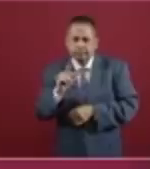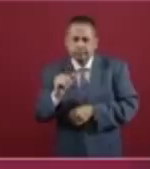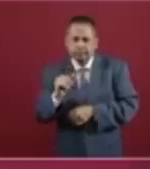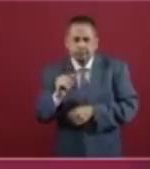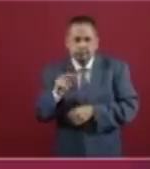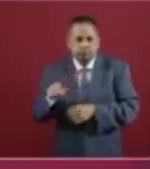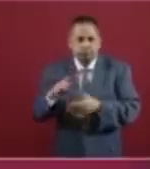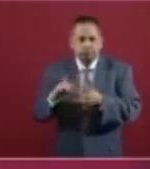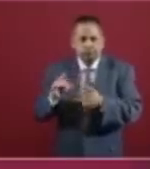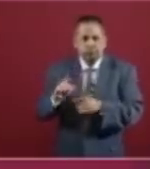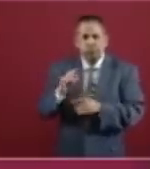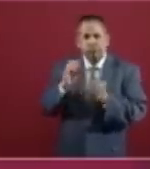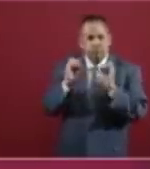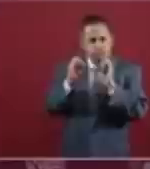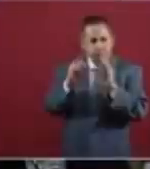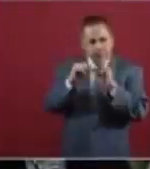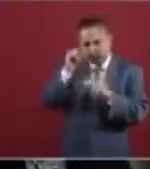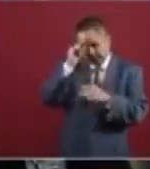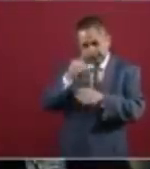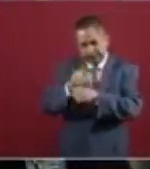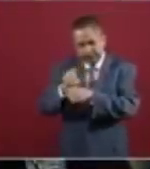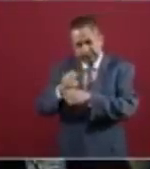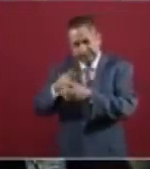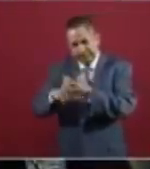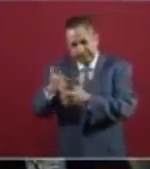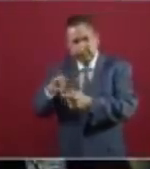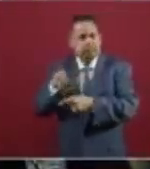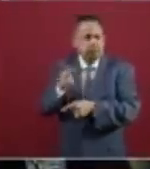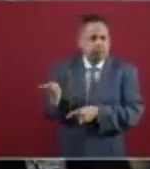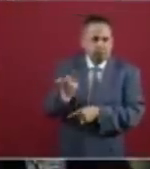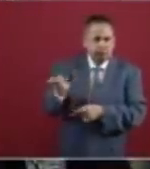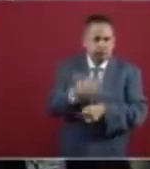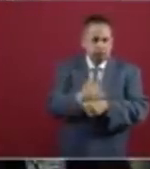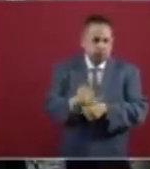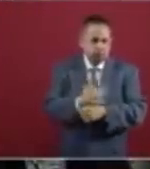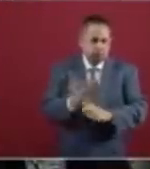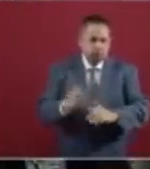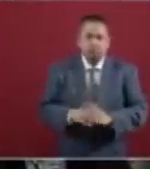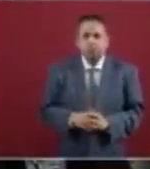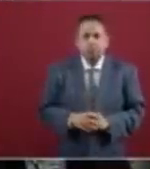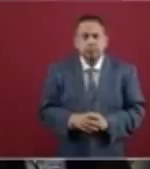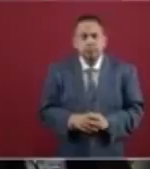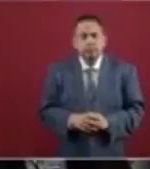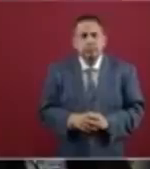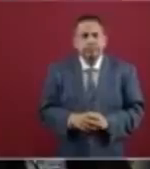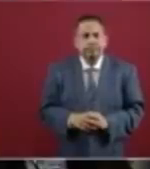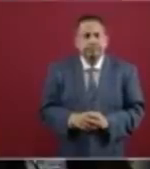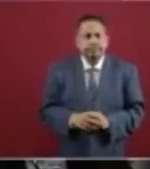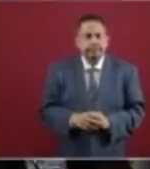Tienen la investigación. Pero lo de